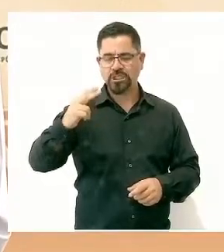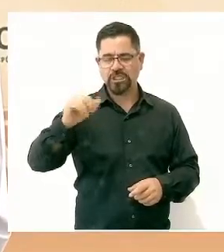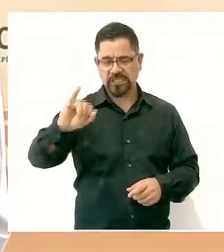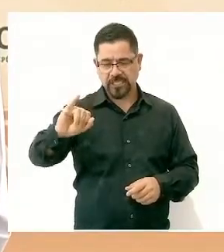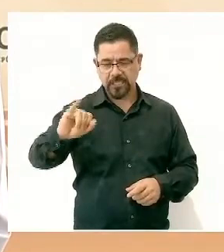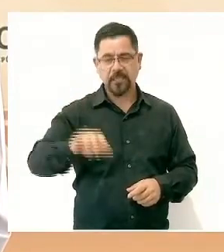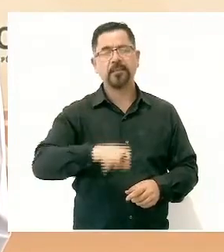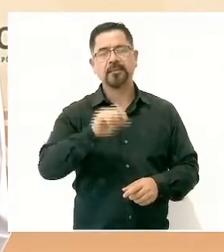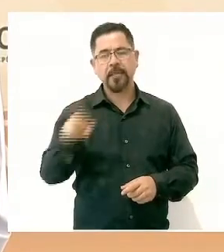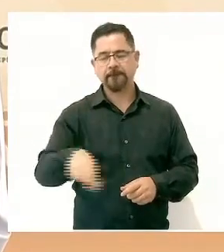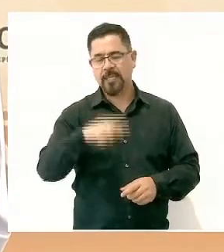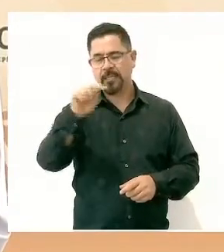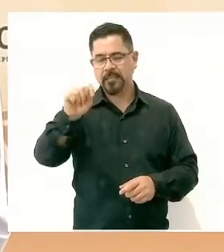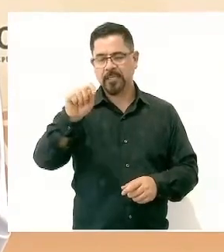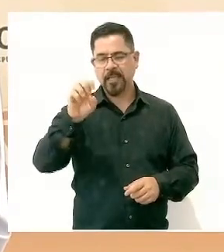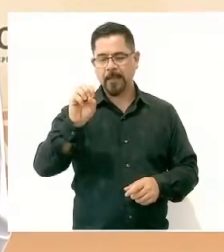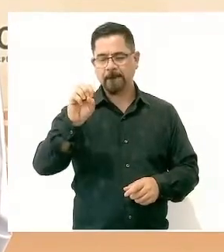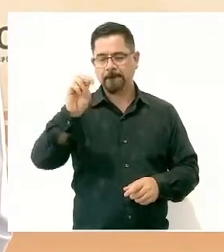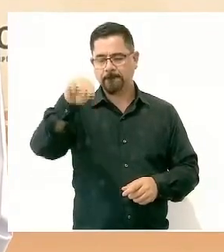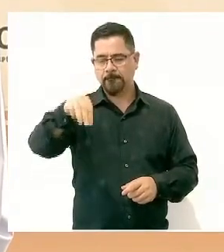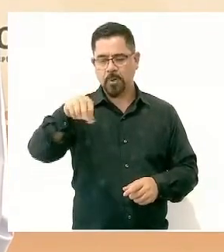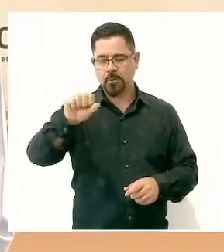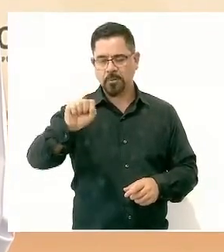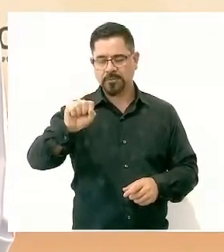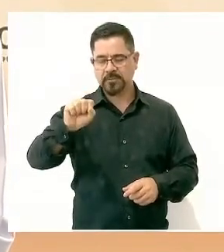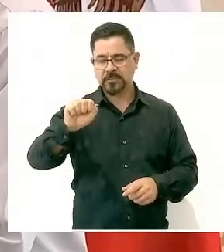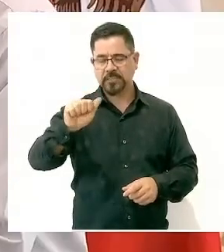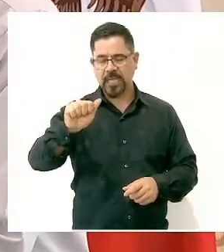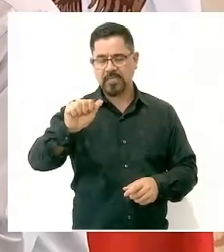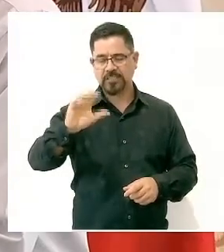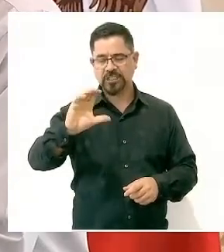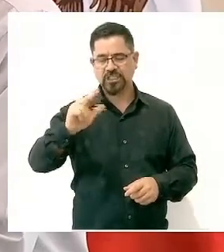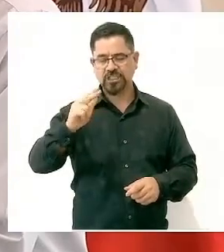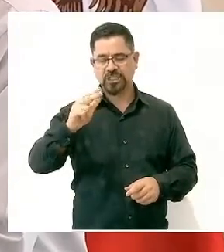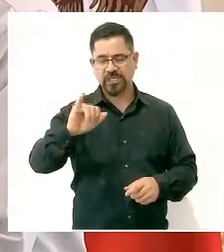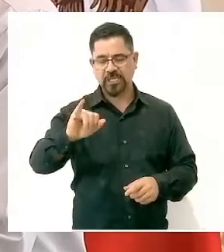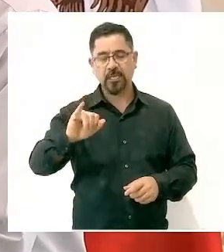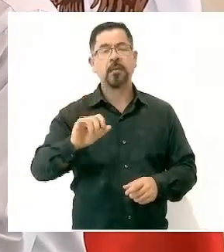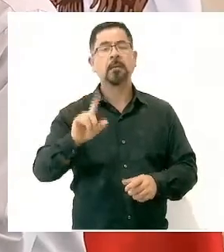Chihuahua en 1891